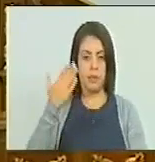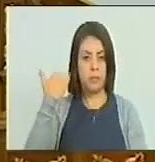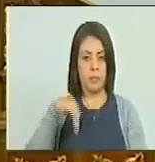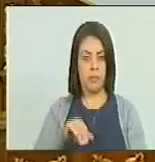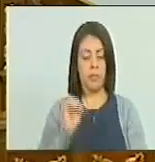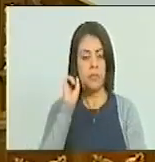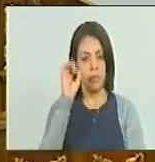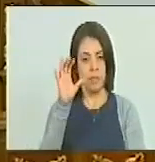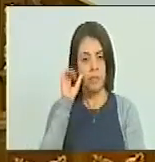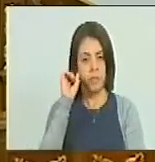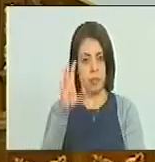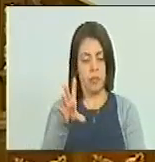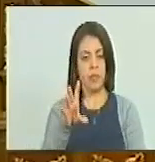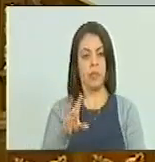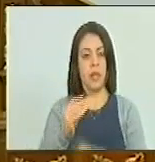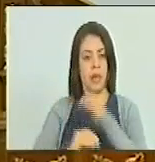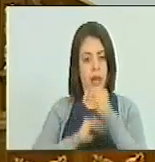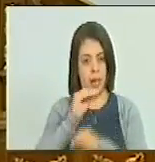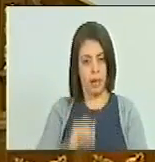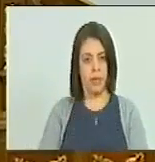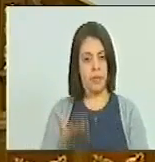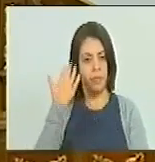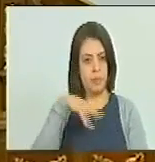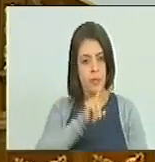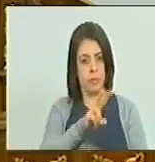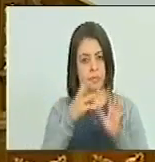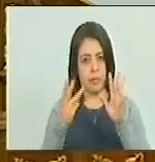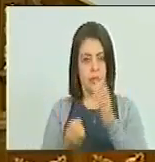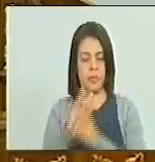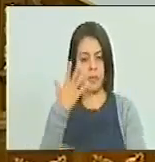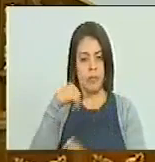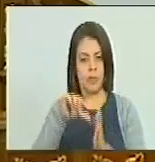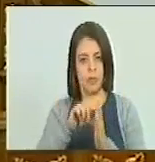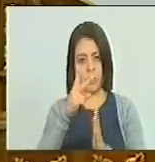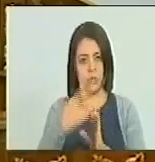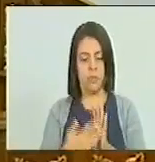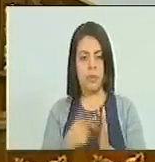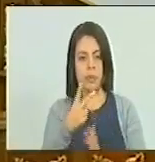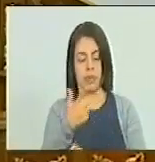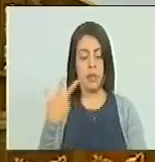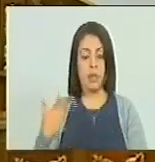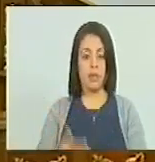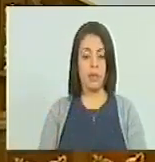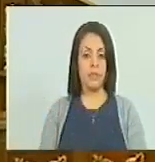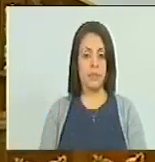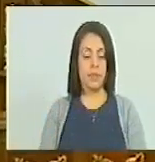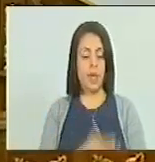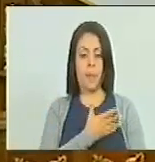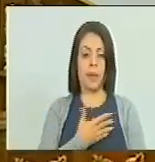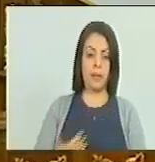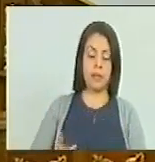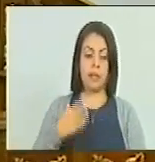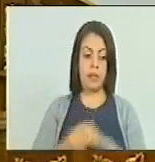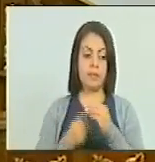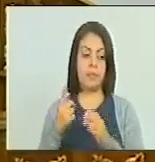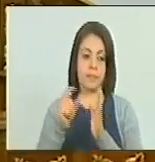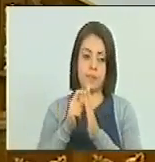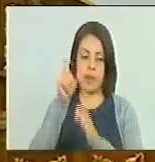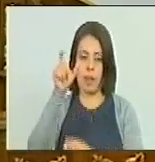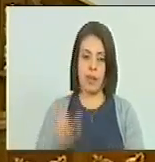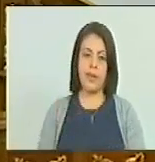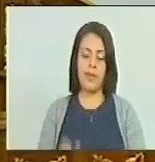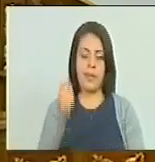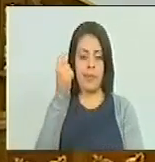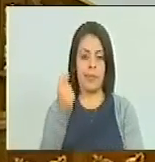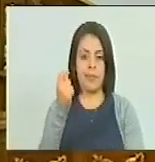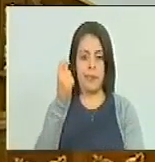y parlamentarias realizadas el pasado 28 de mayo de 2023. El presidente otorgó el derecho de palabra a